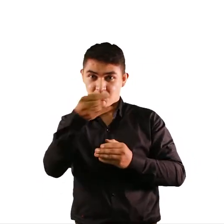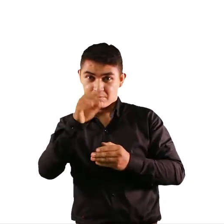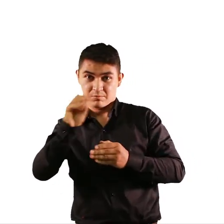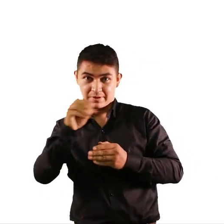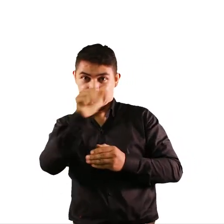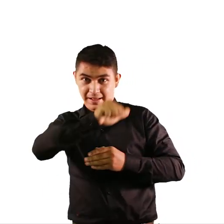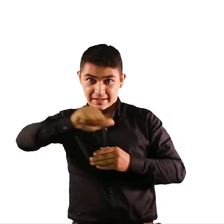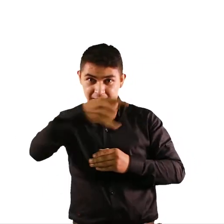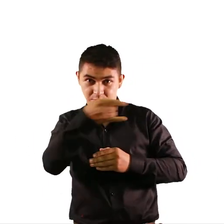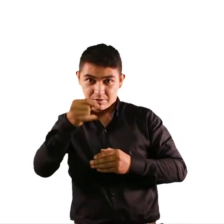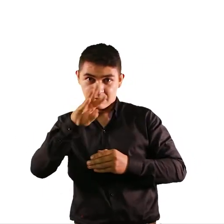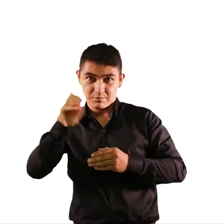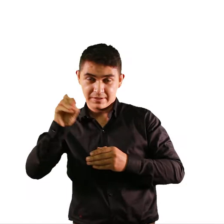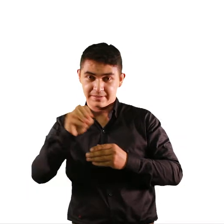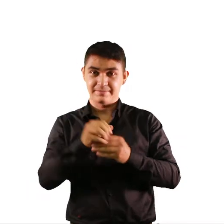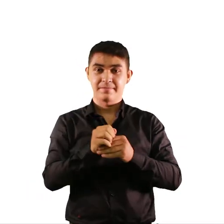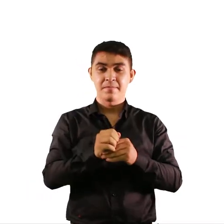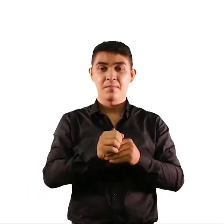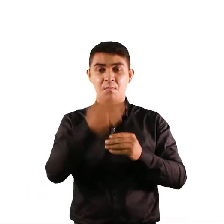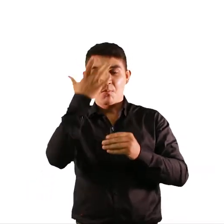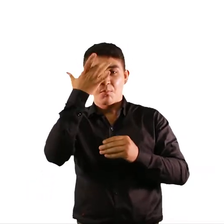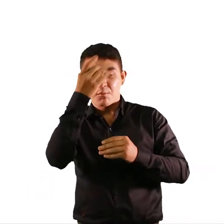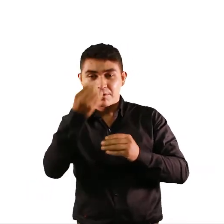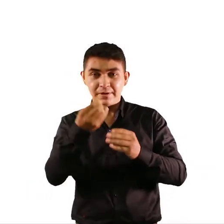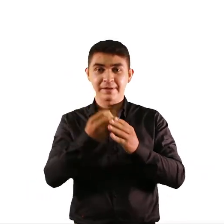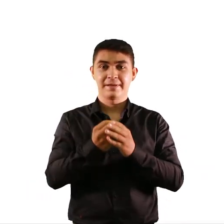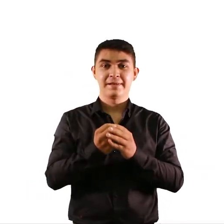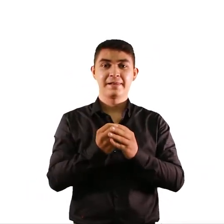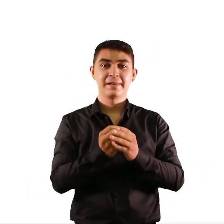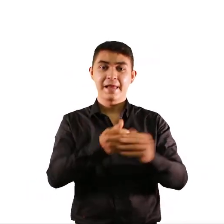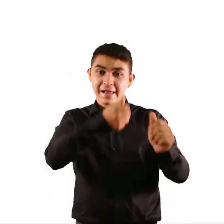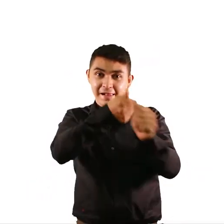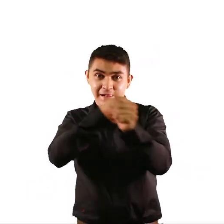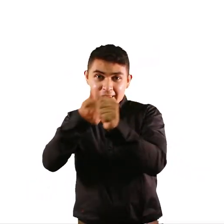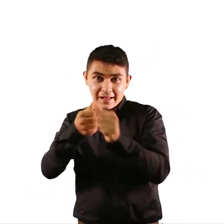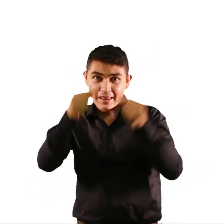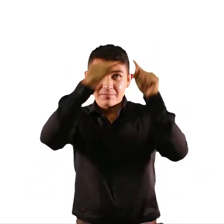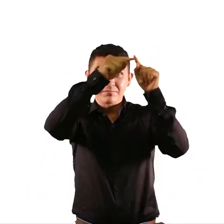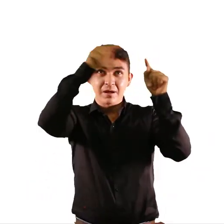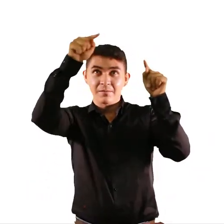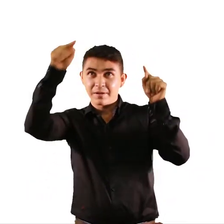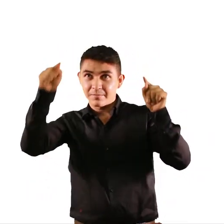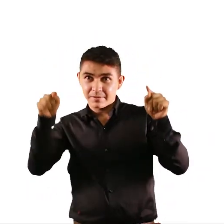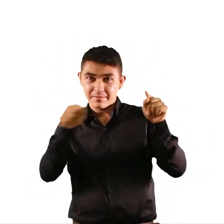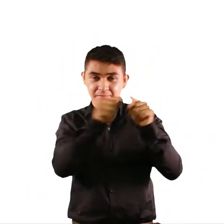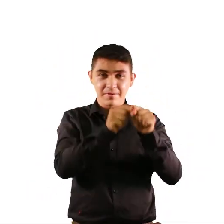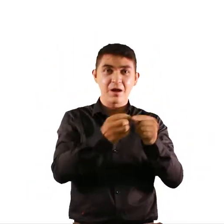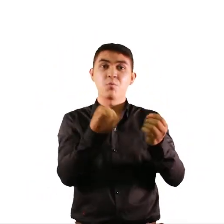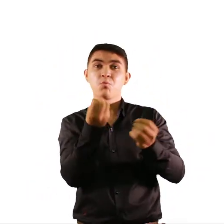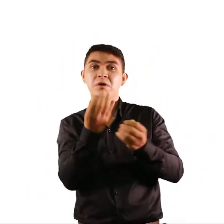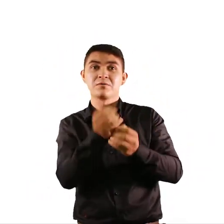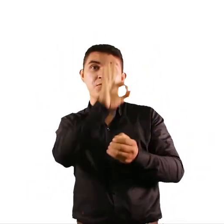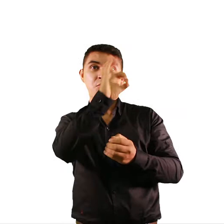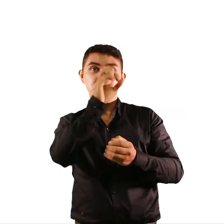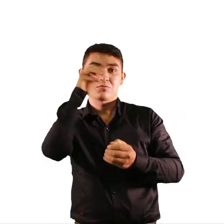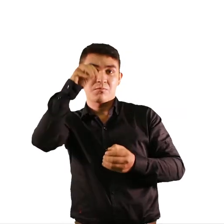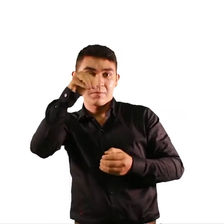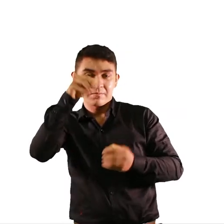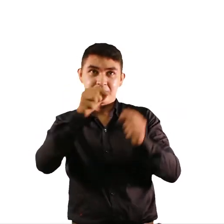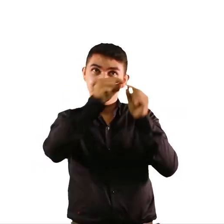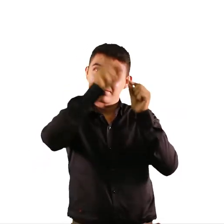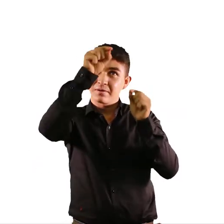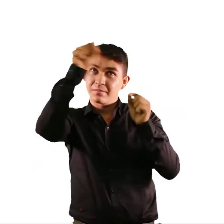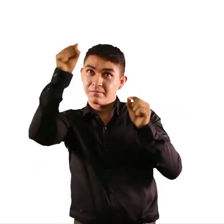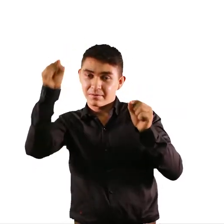perímetro, porque como cada lado tiene 8 metros de longitud